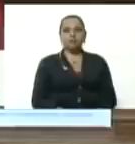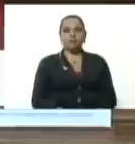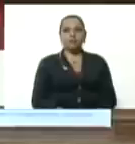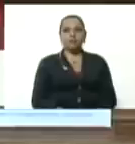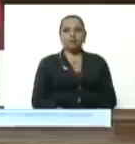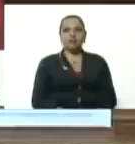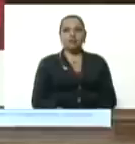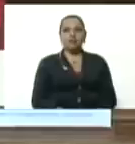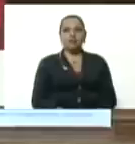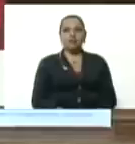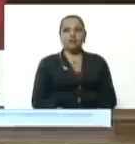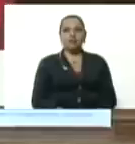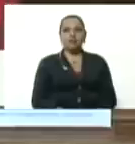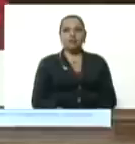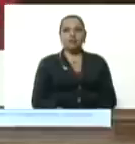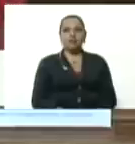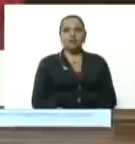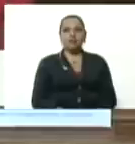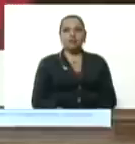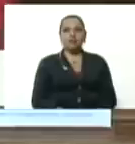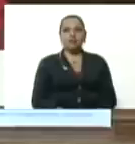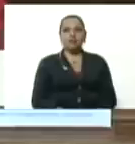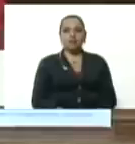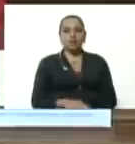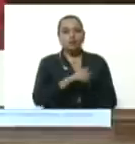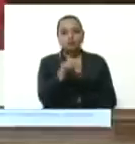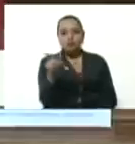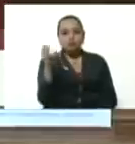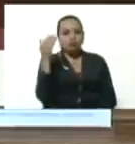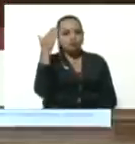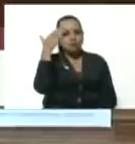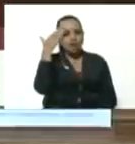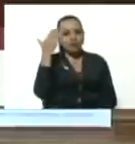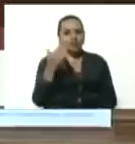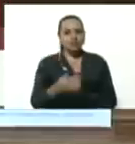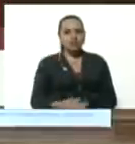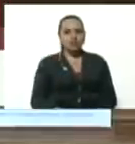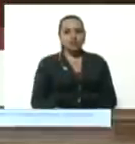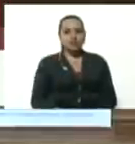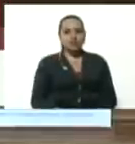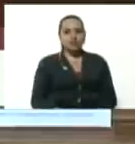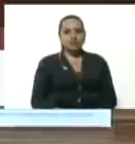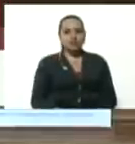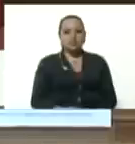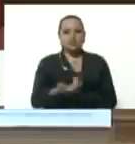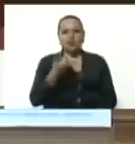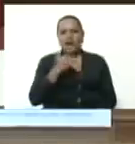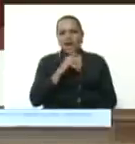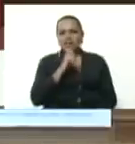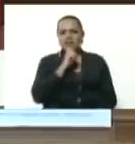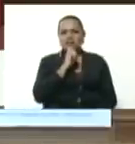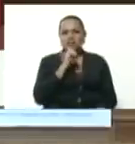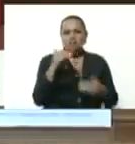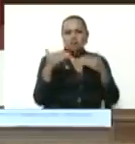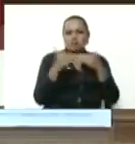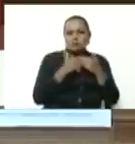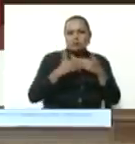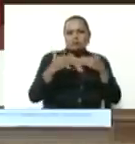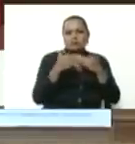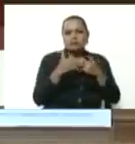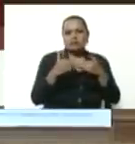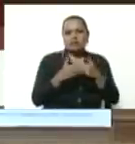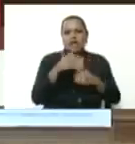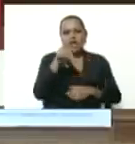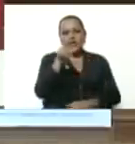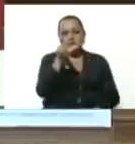este organismo con... Mire, ustedes no se imaginan las presiones que le han hecho a